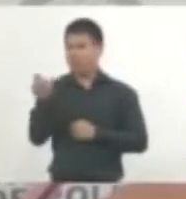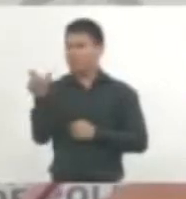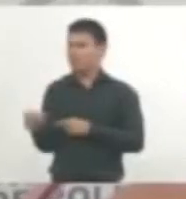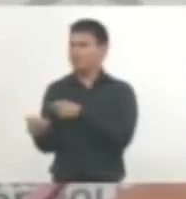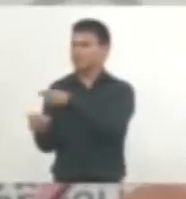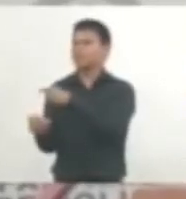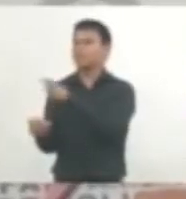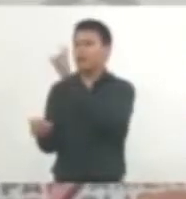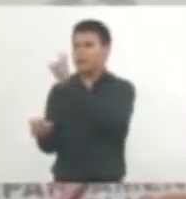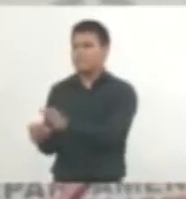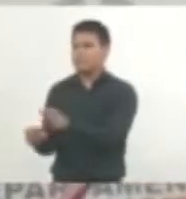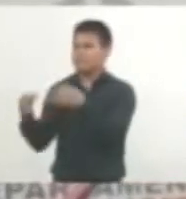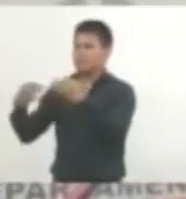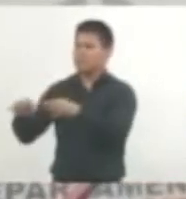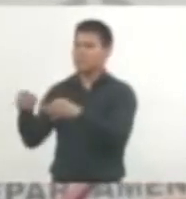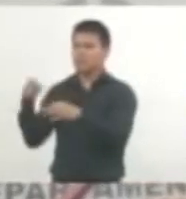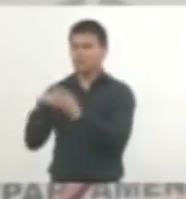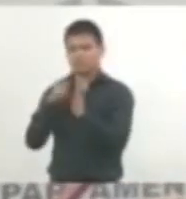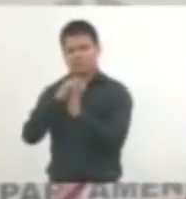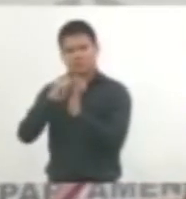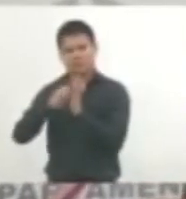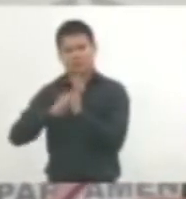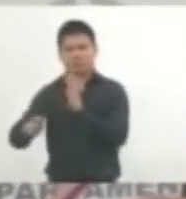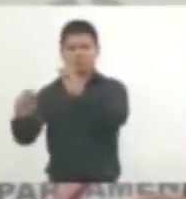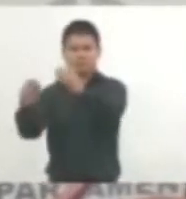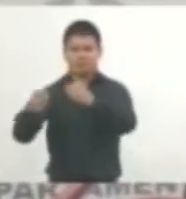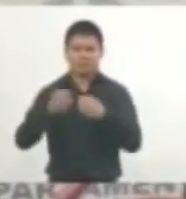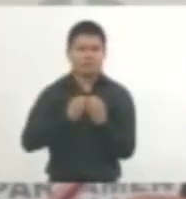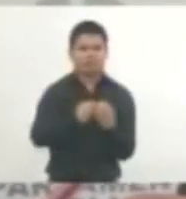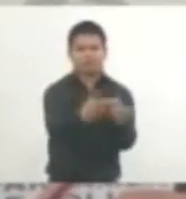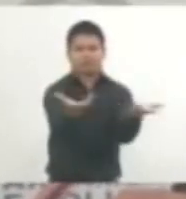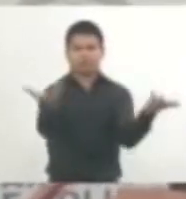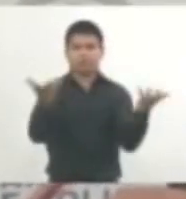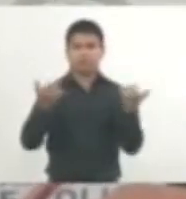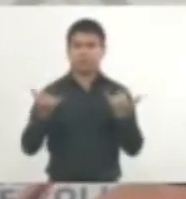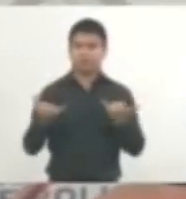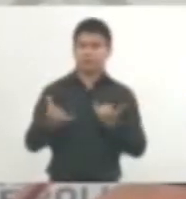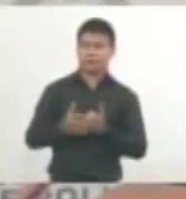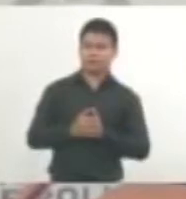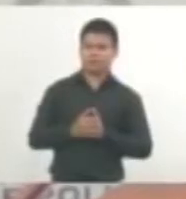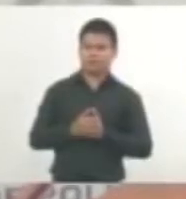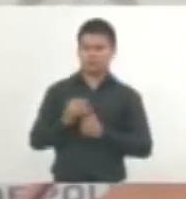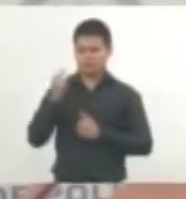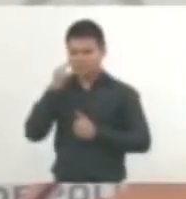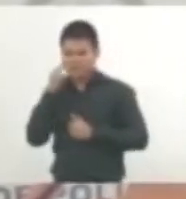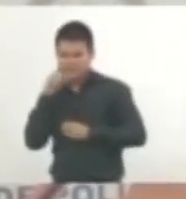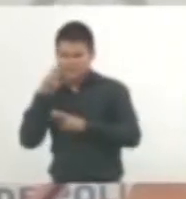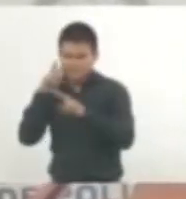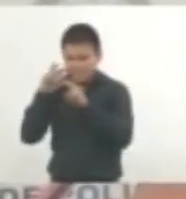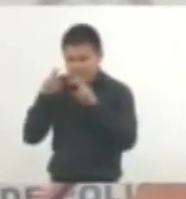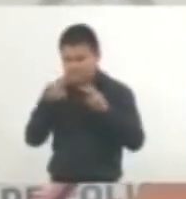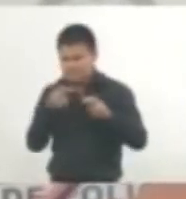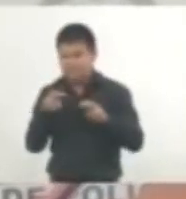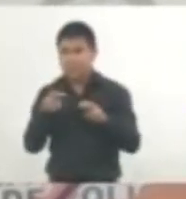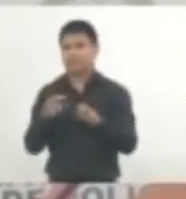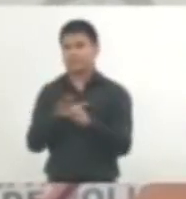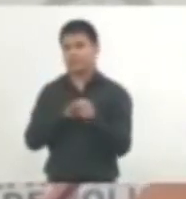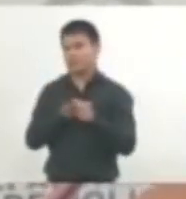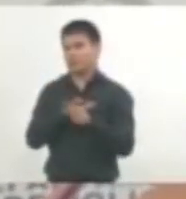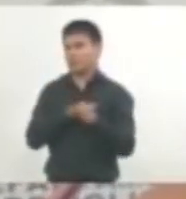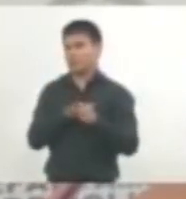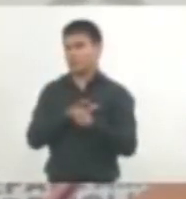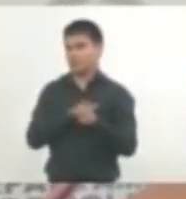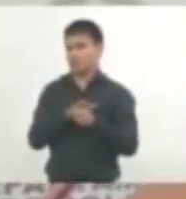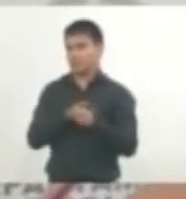la que lo realiza y es una investigación que tenemos bien enrutada. Es una situación que tenemos